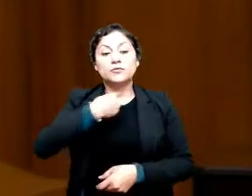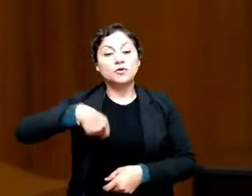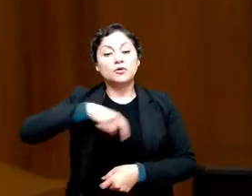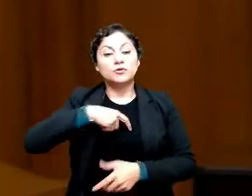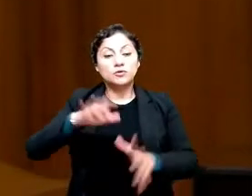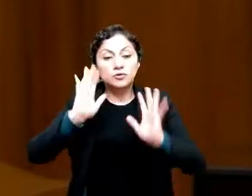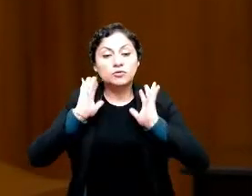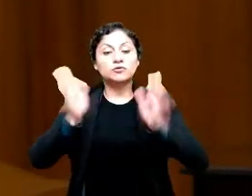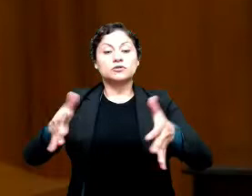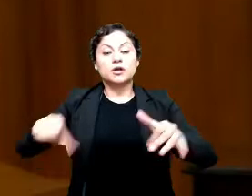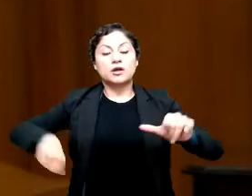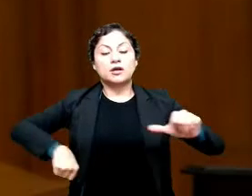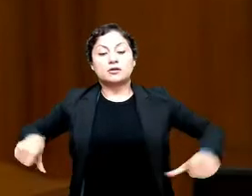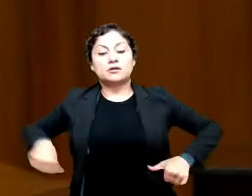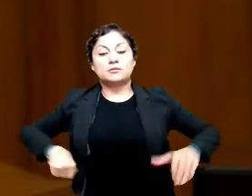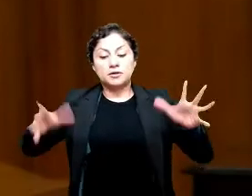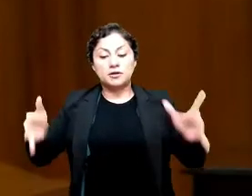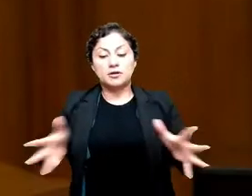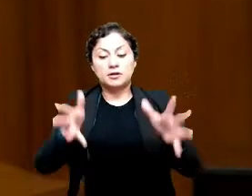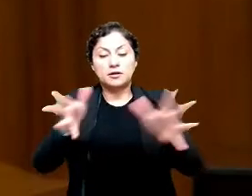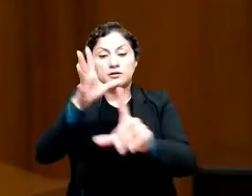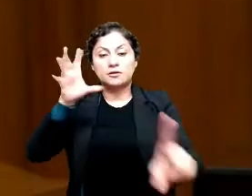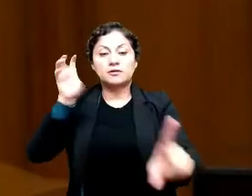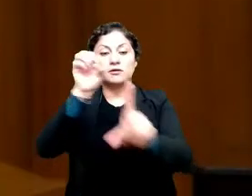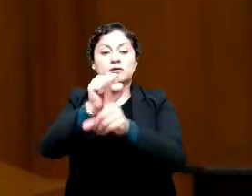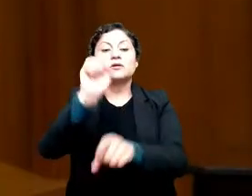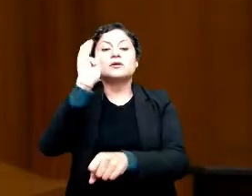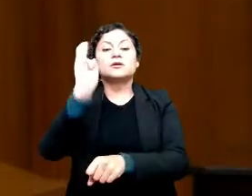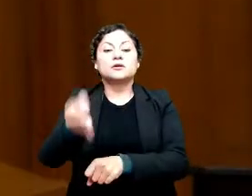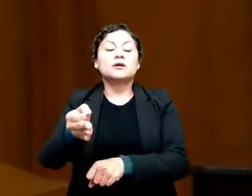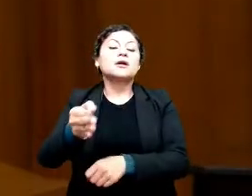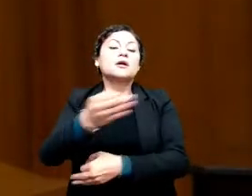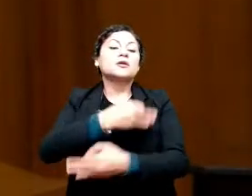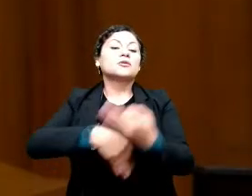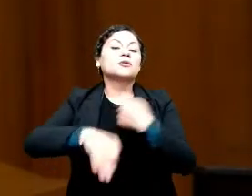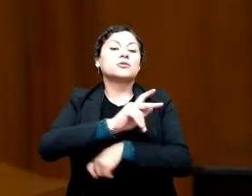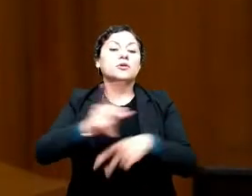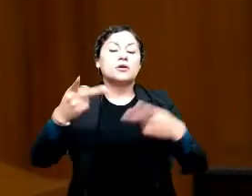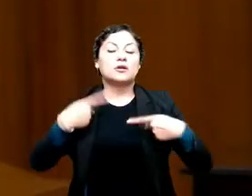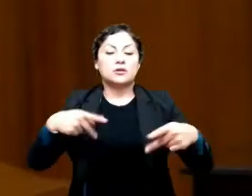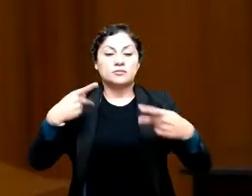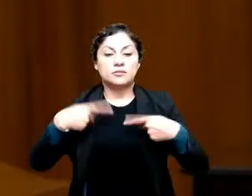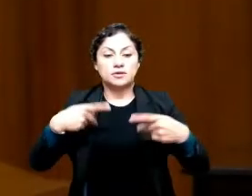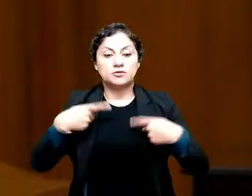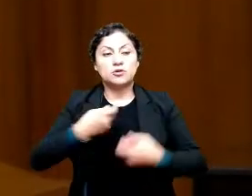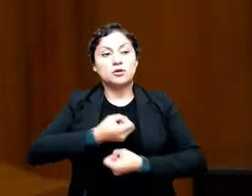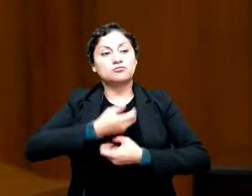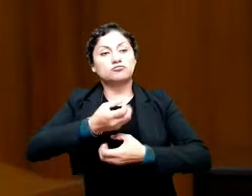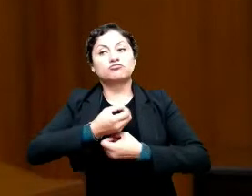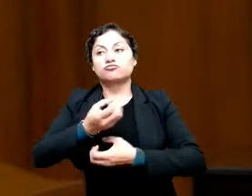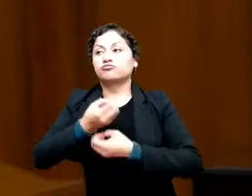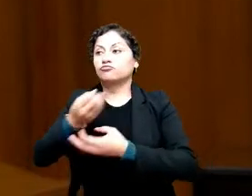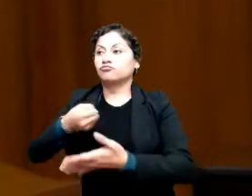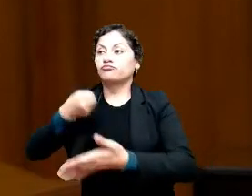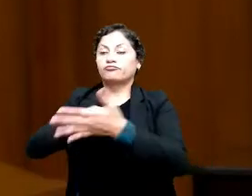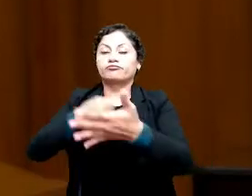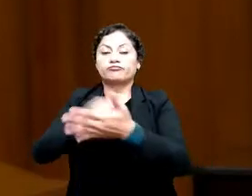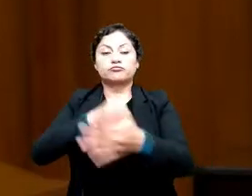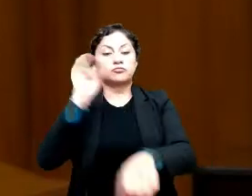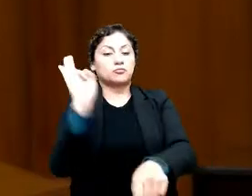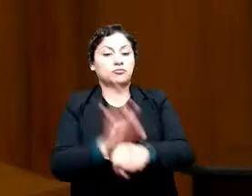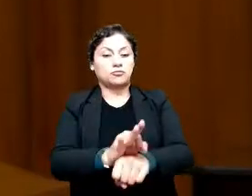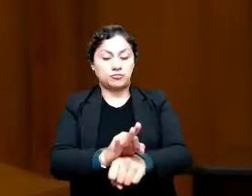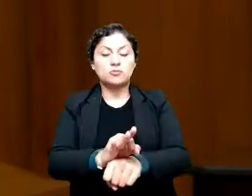acciones para salvaguardar la integridad física de las y los manifestantes y de la ciudadanía, la protección